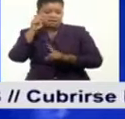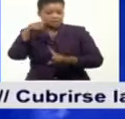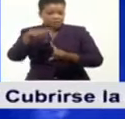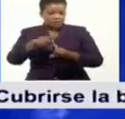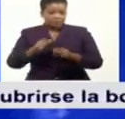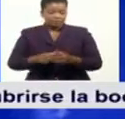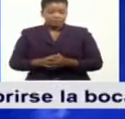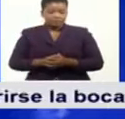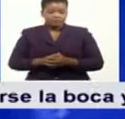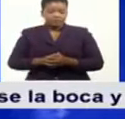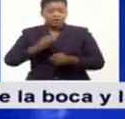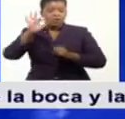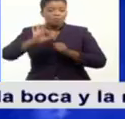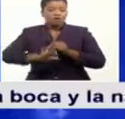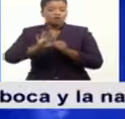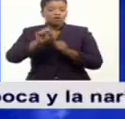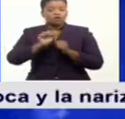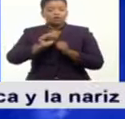de